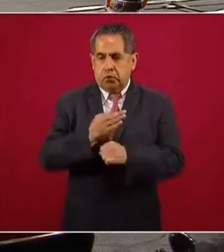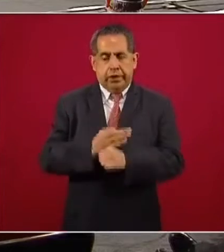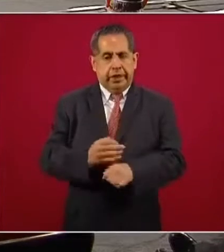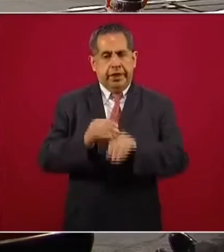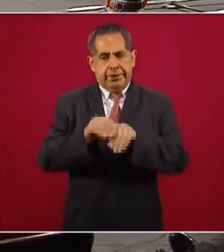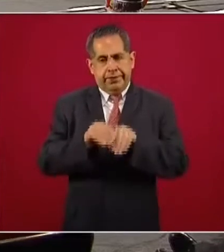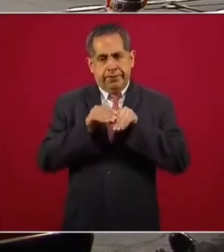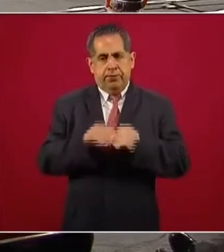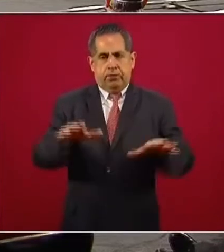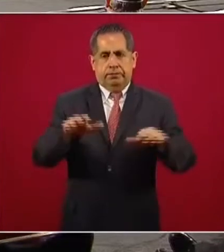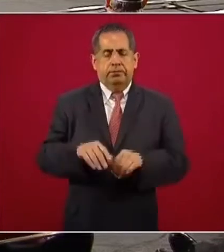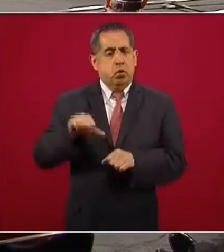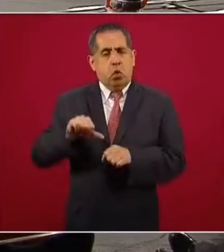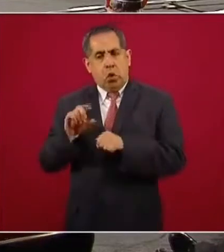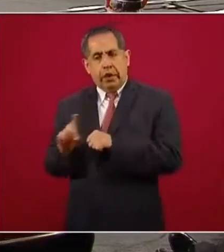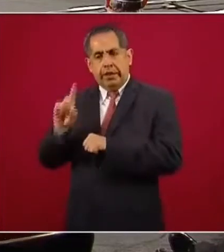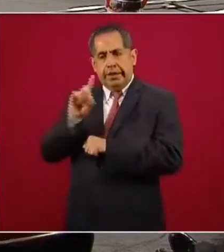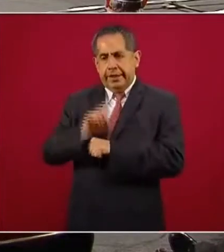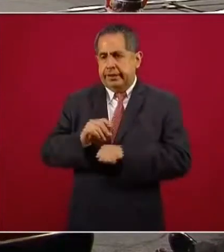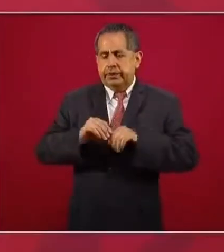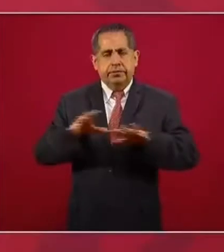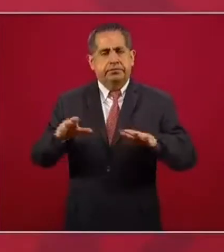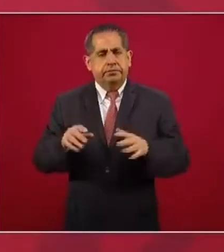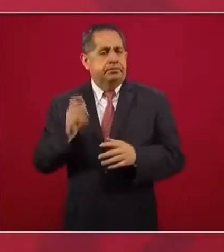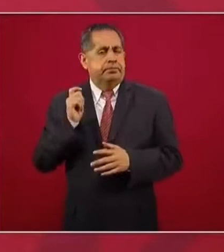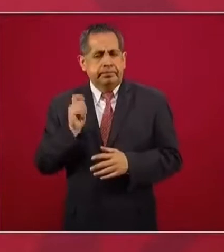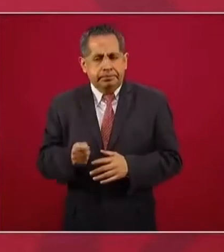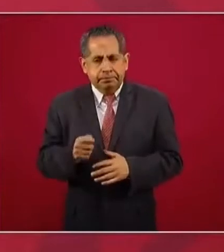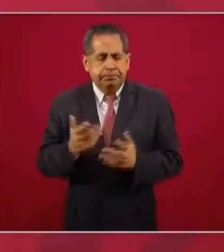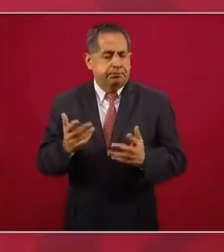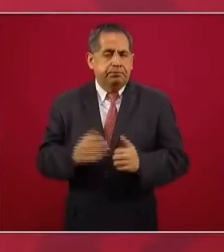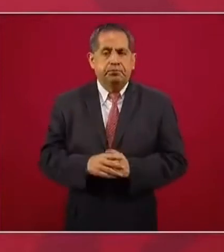informar el día de hoy sobre algo